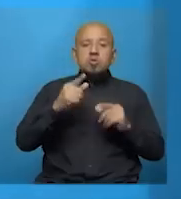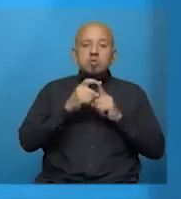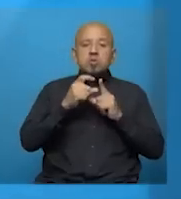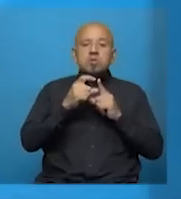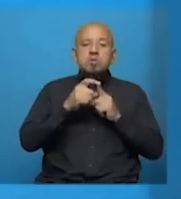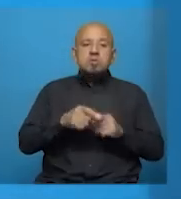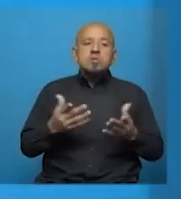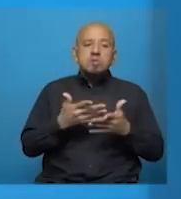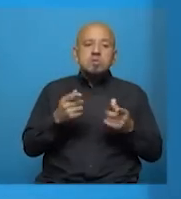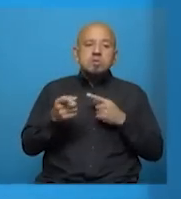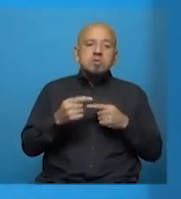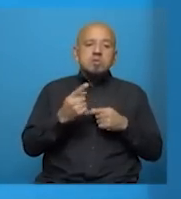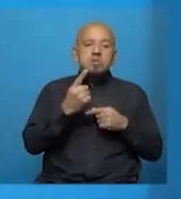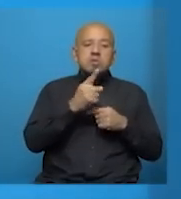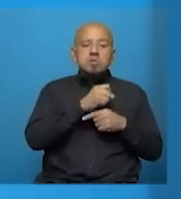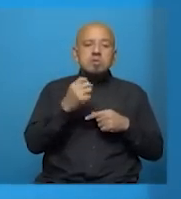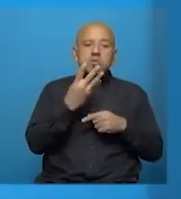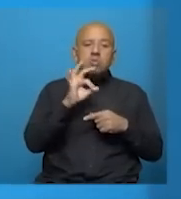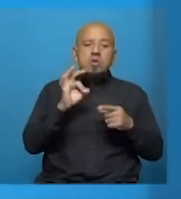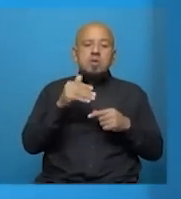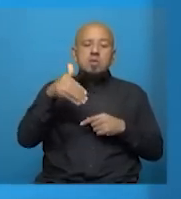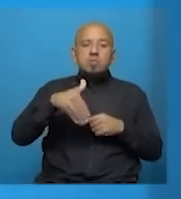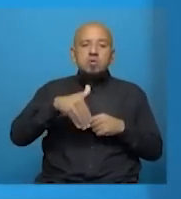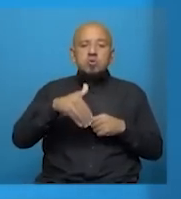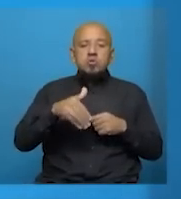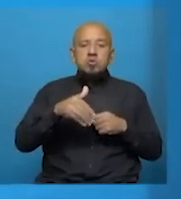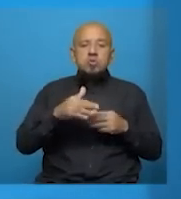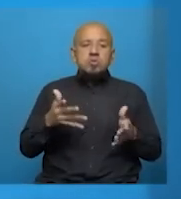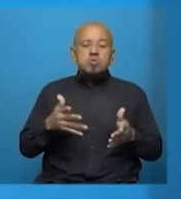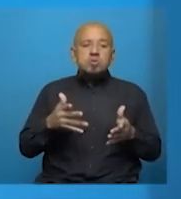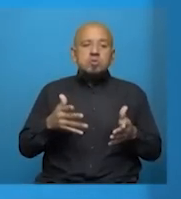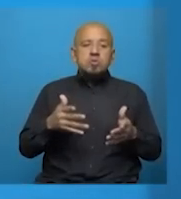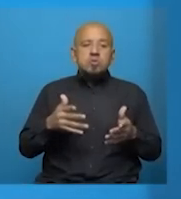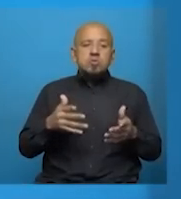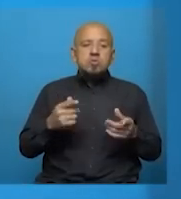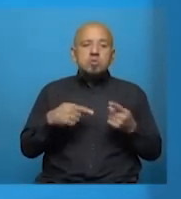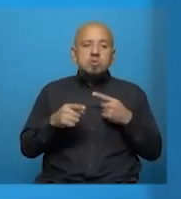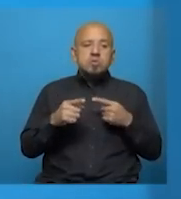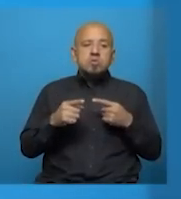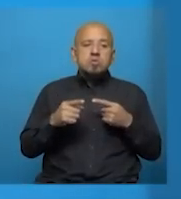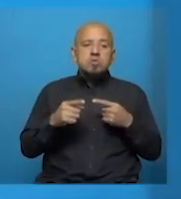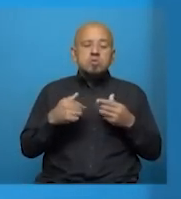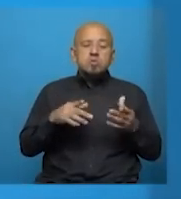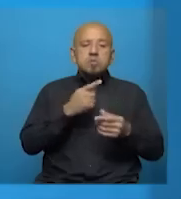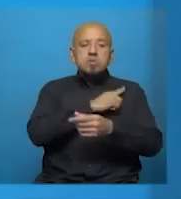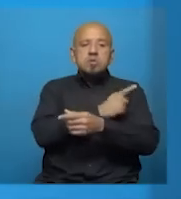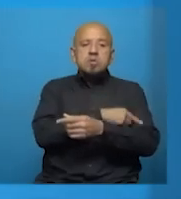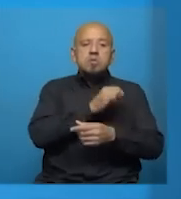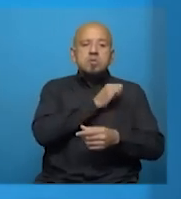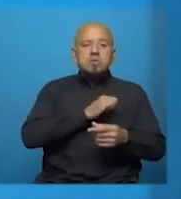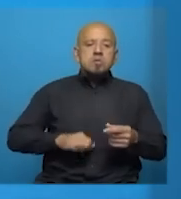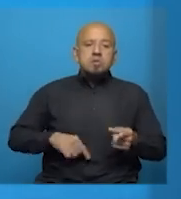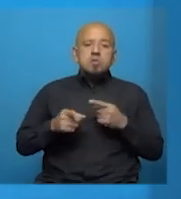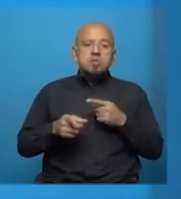Ahora calculan unos 140 millones de renunciamiento del Poder Ejecutivo para hacer